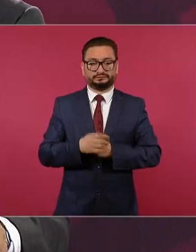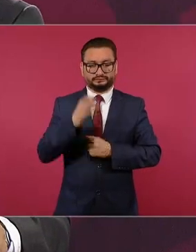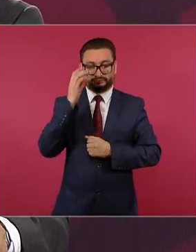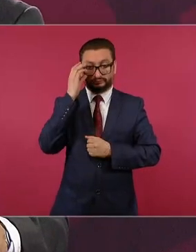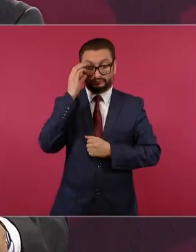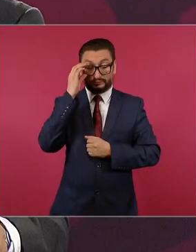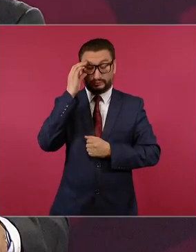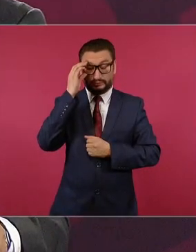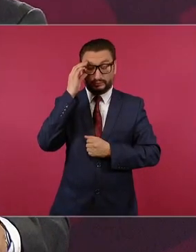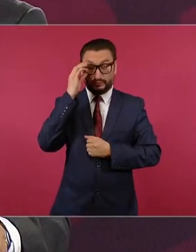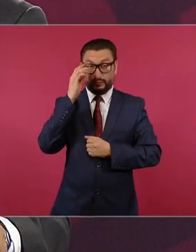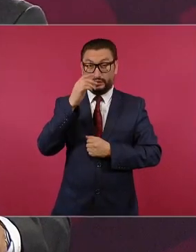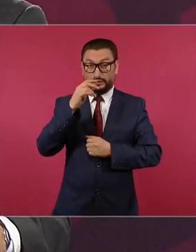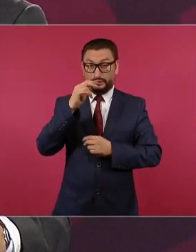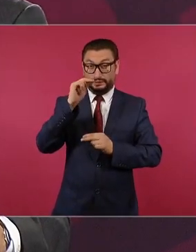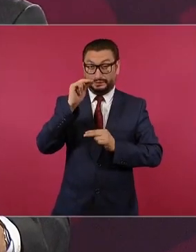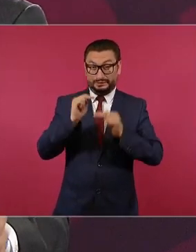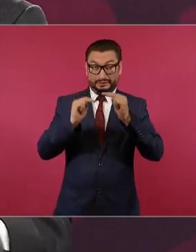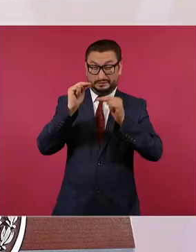de mero arriba,